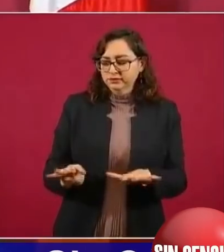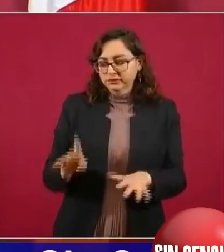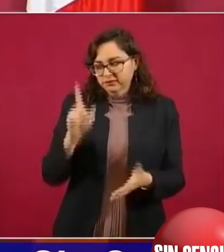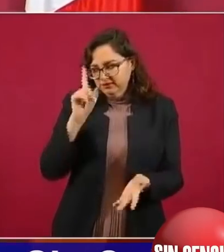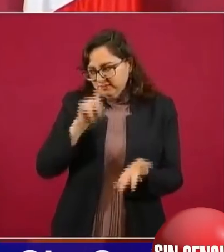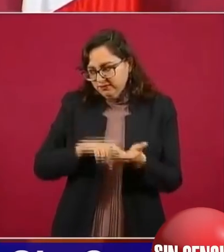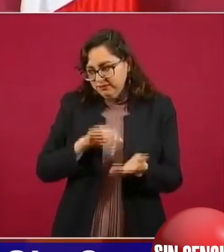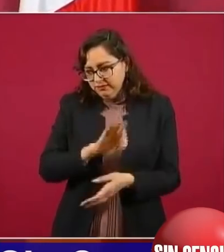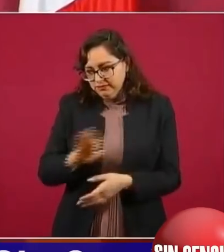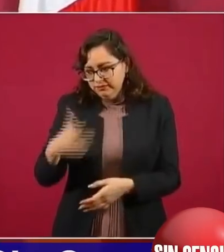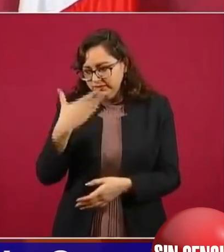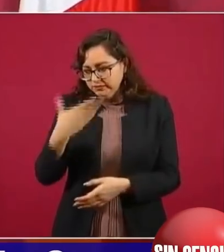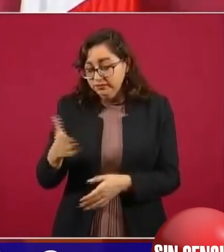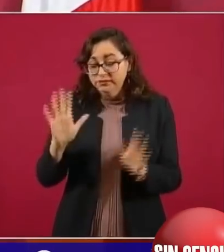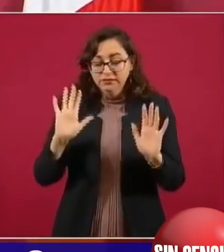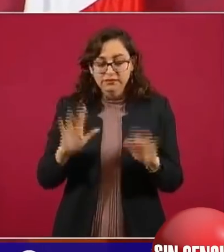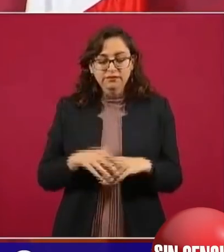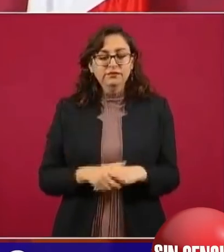falla.